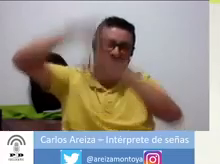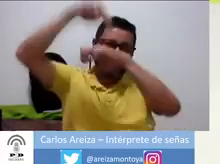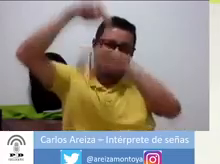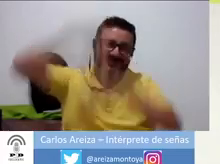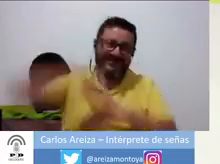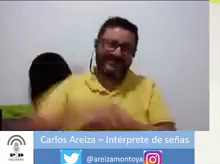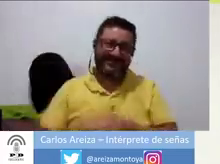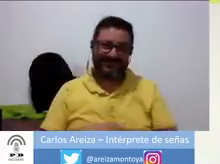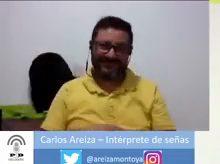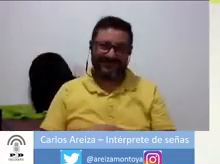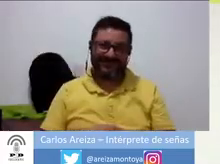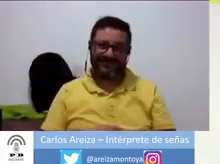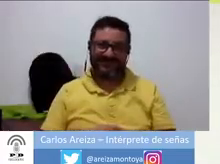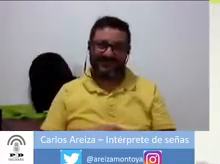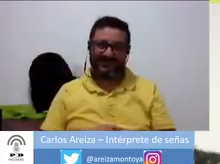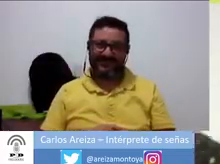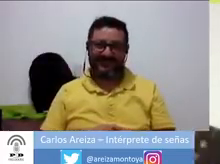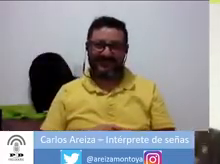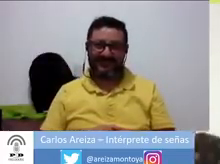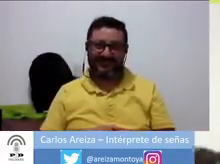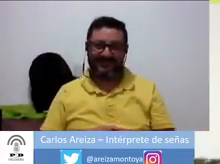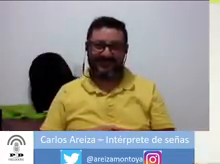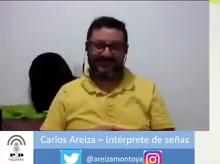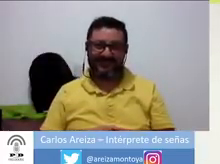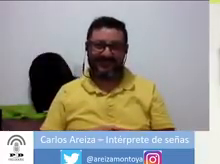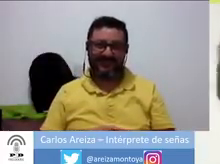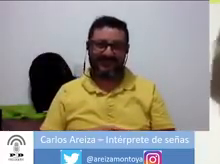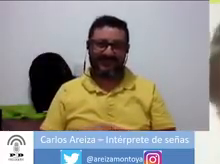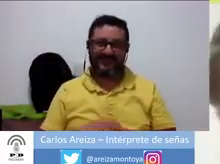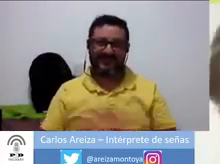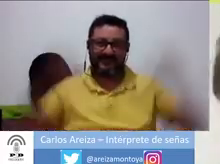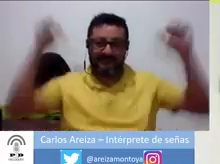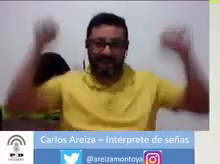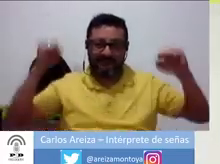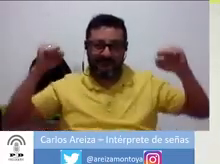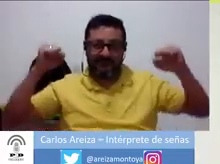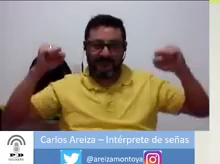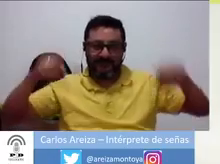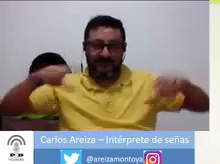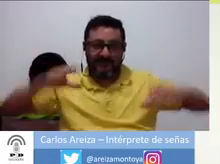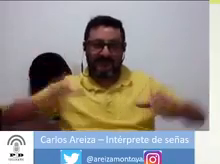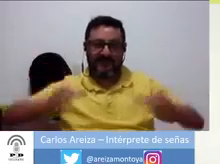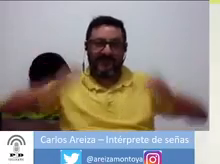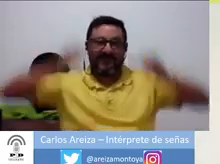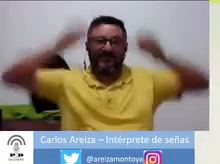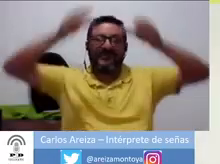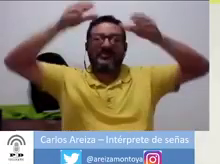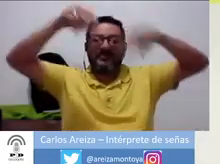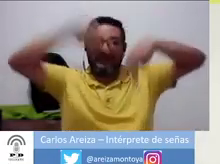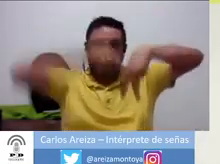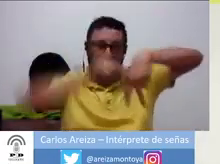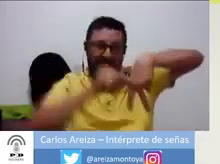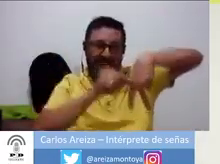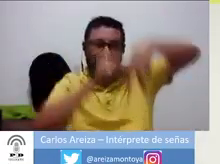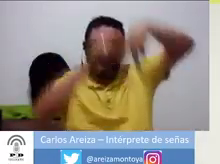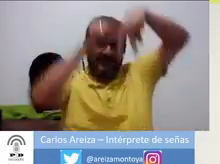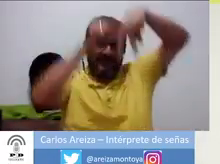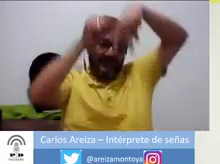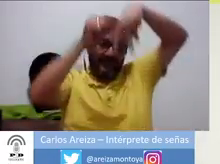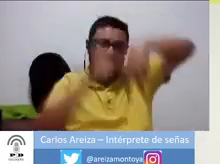Entonces, nosotros tenemos unas de esas, tenemos unas poleas para amarrarnos, pues, y simular los